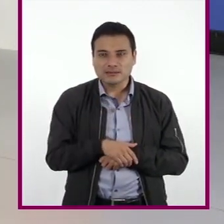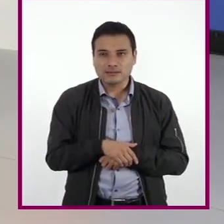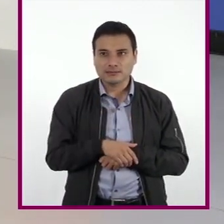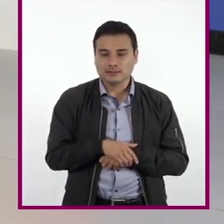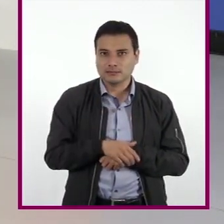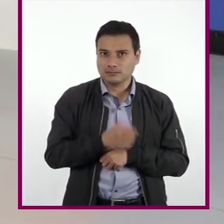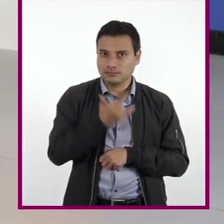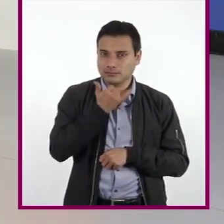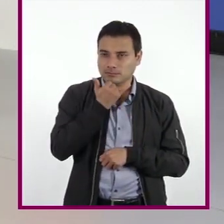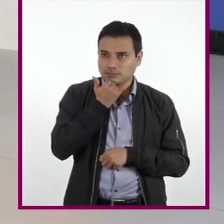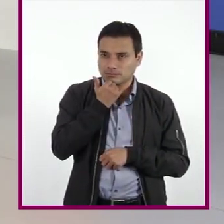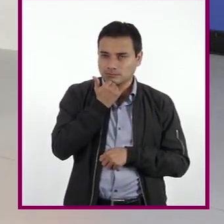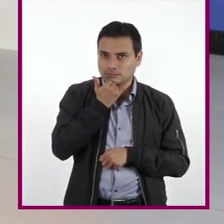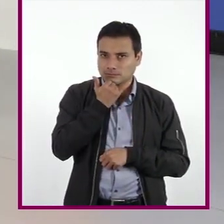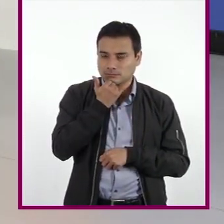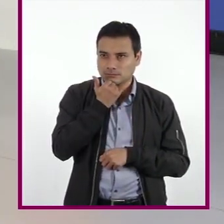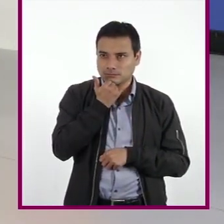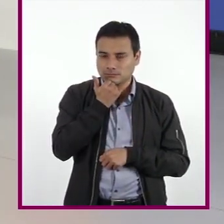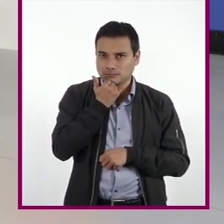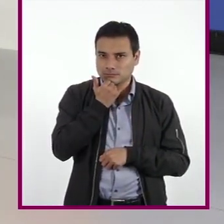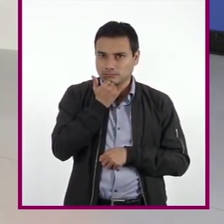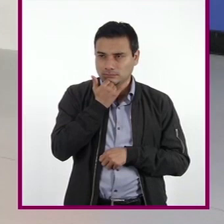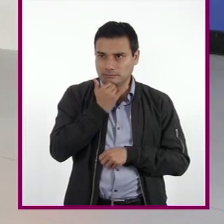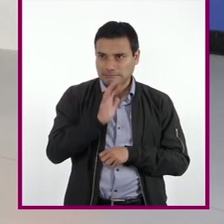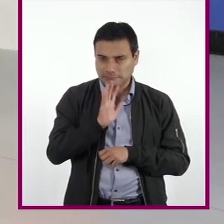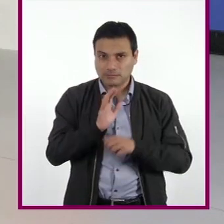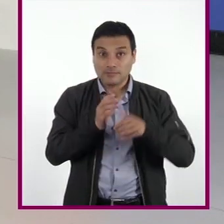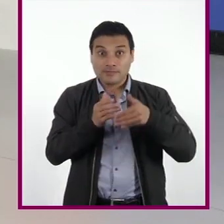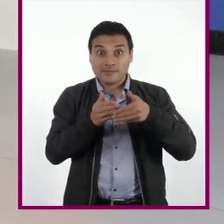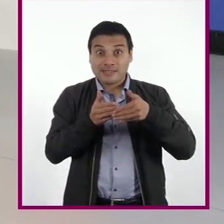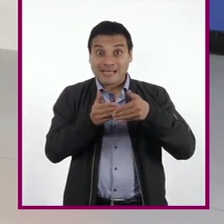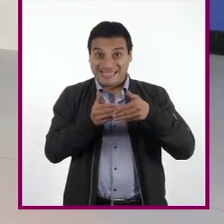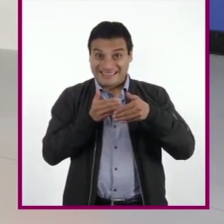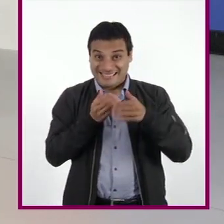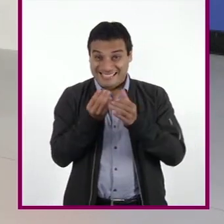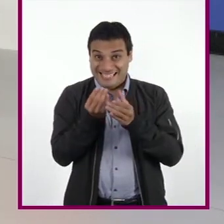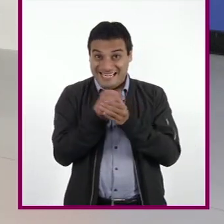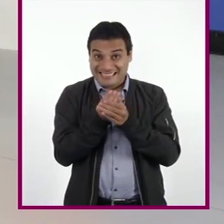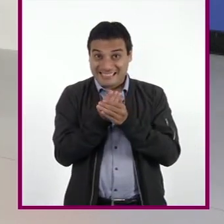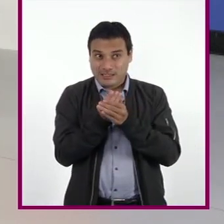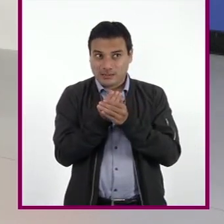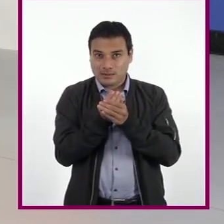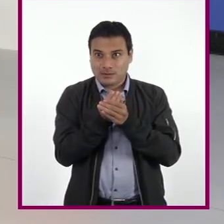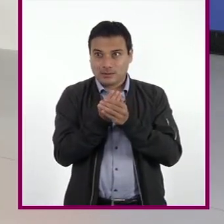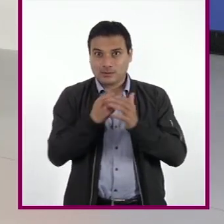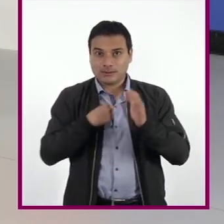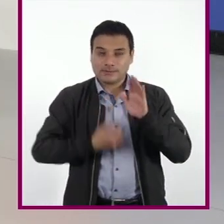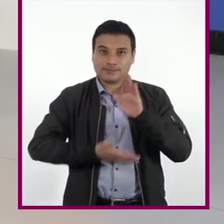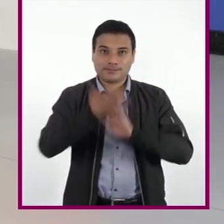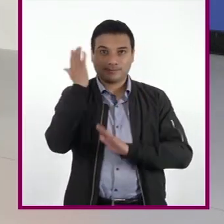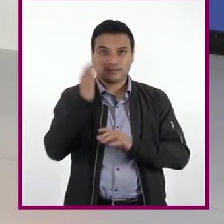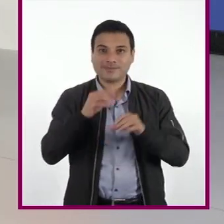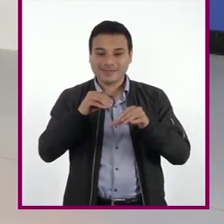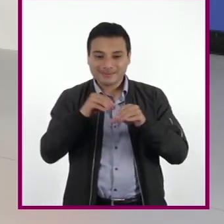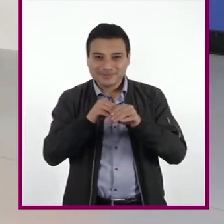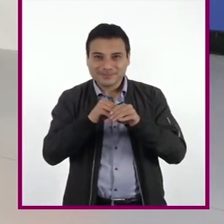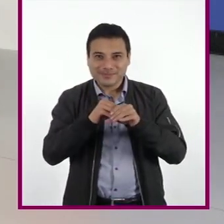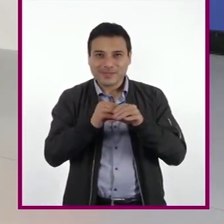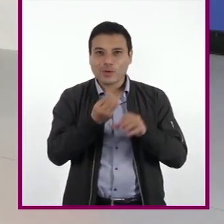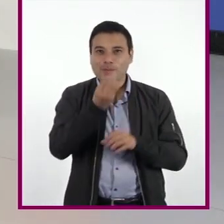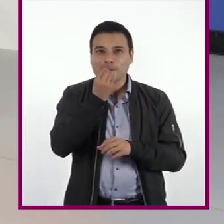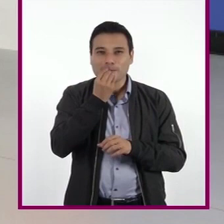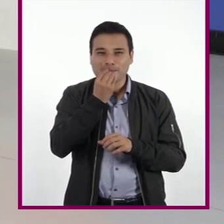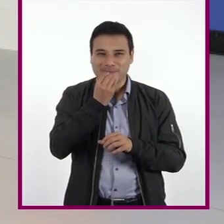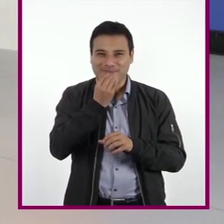Discúlpeme, maestro Manuel. Lo que pasa es que antes de llegar a la sesión me salí por un par de gorditas de maíz azul